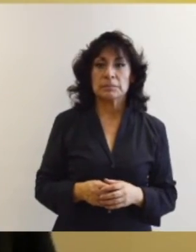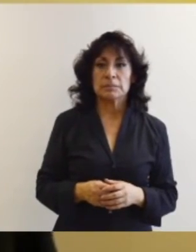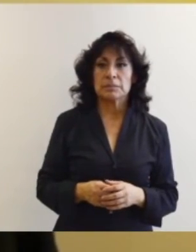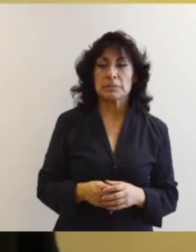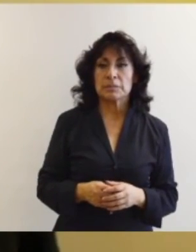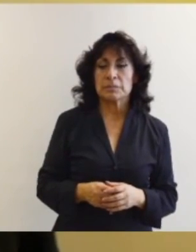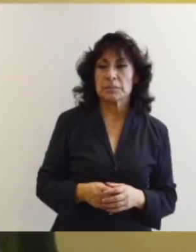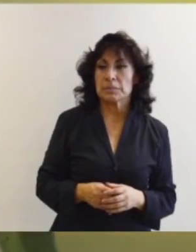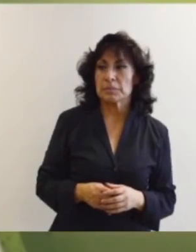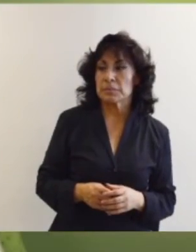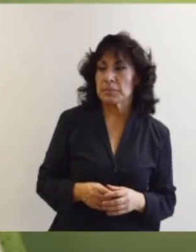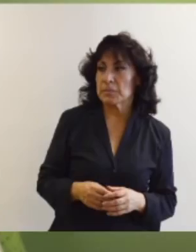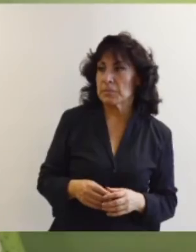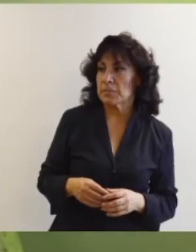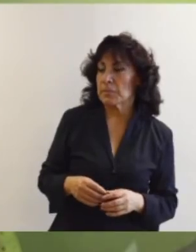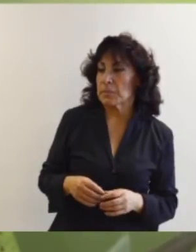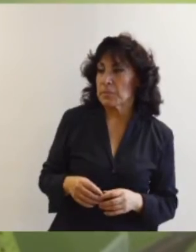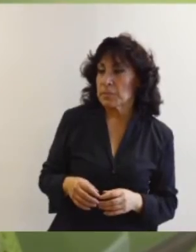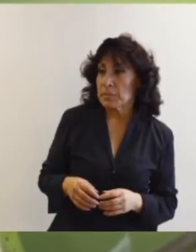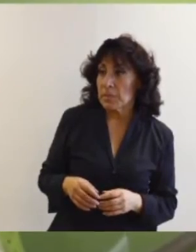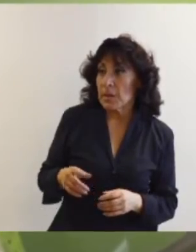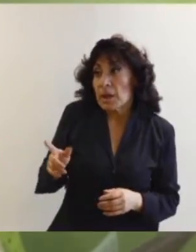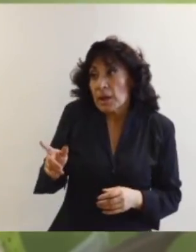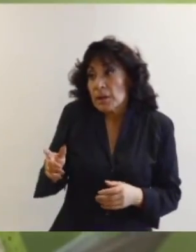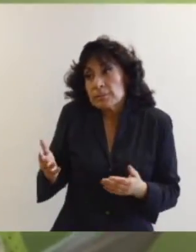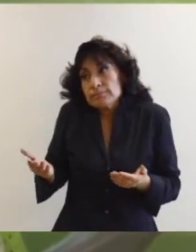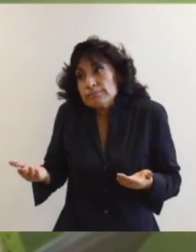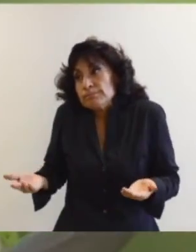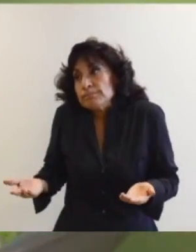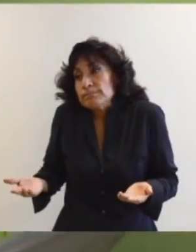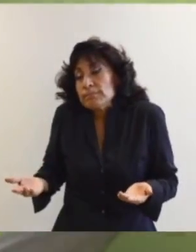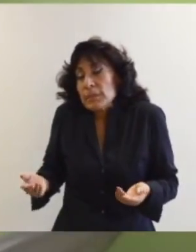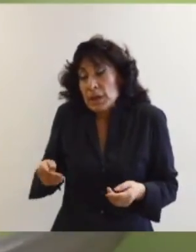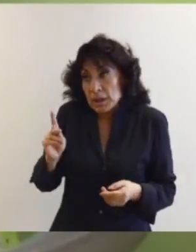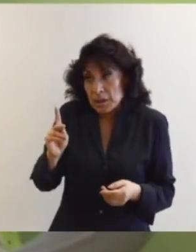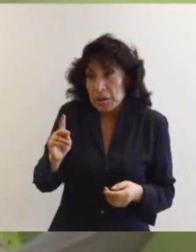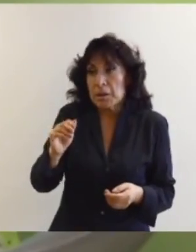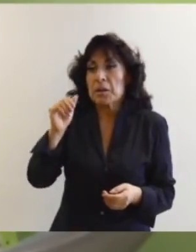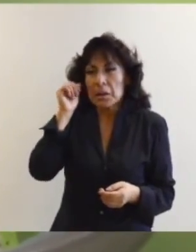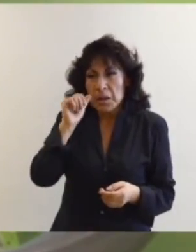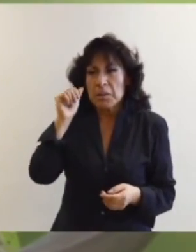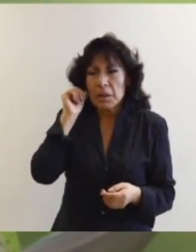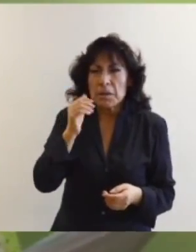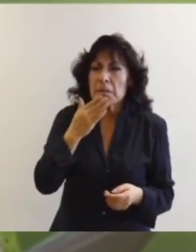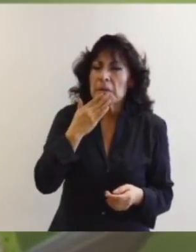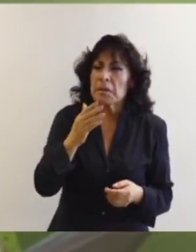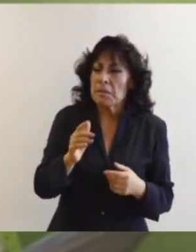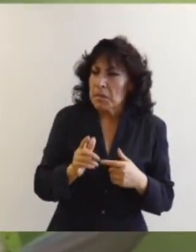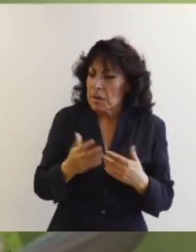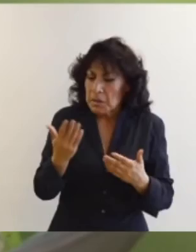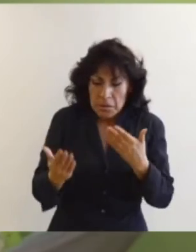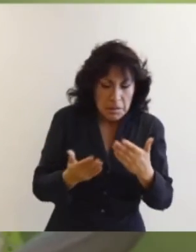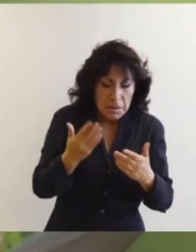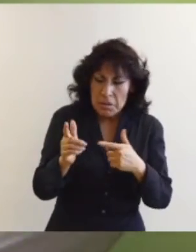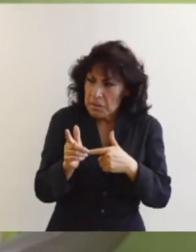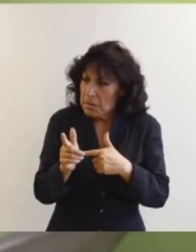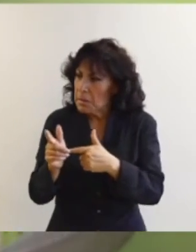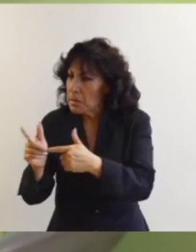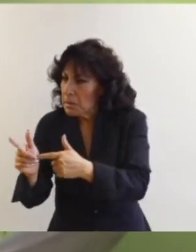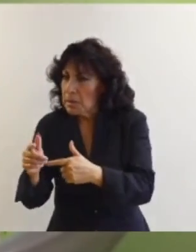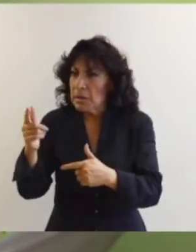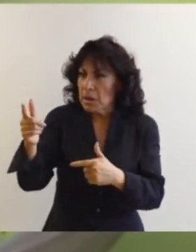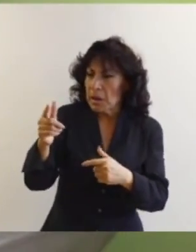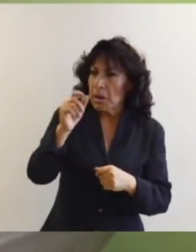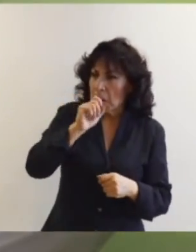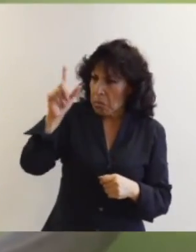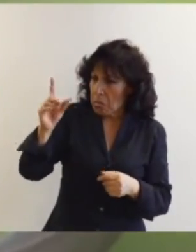Dios? Ya ve usted, pero nunca es tarde para instruirse. Iba a